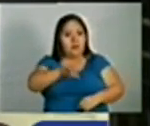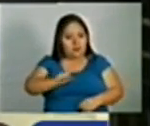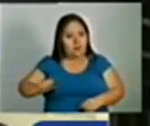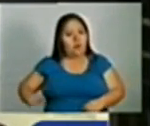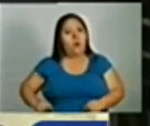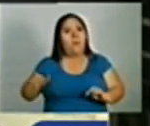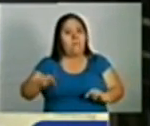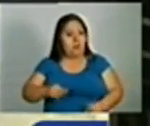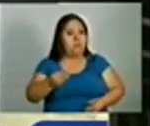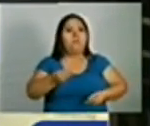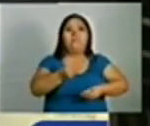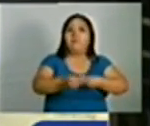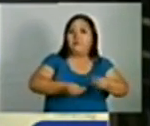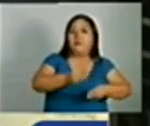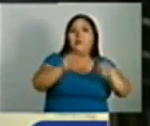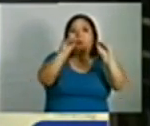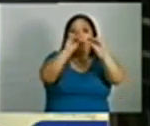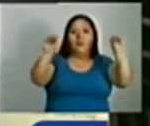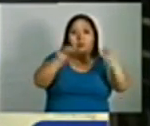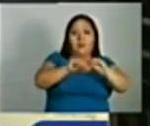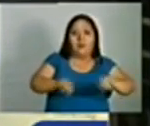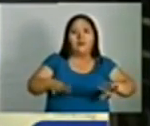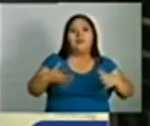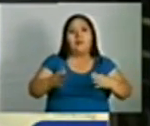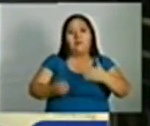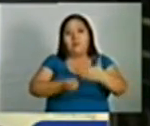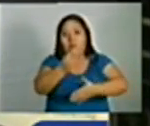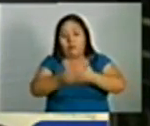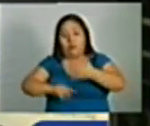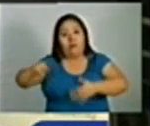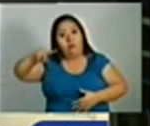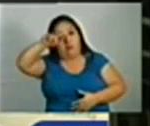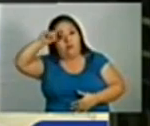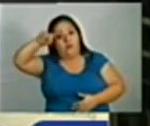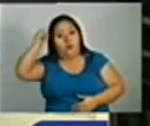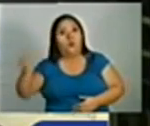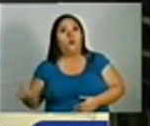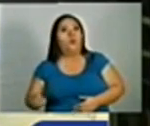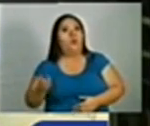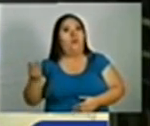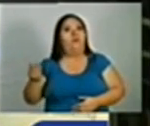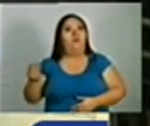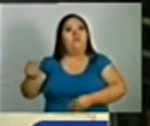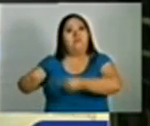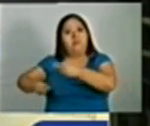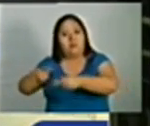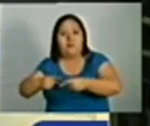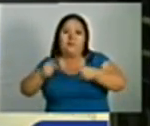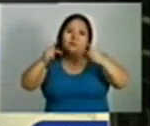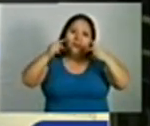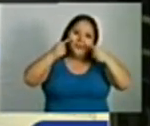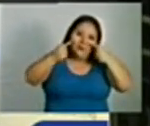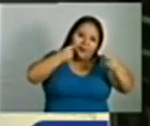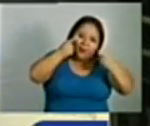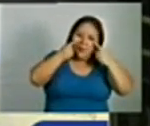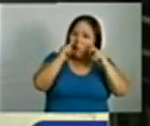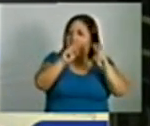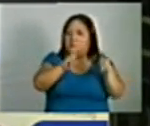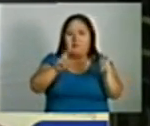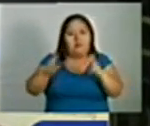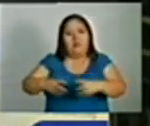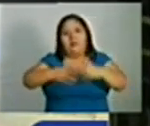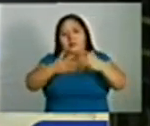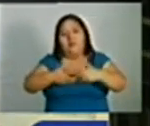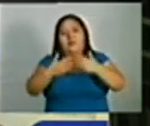invirtiendo en tecnología, se han creado nuevos empleos, ha habido inversión en turismo, en diferentes industrias.